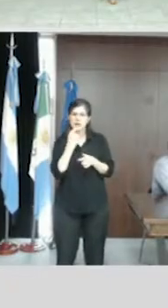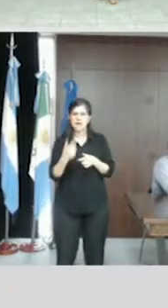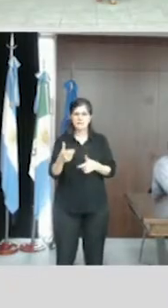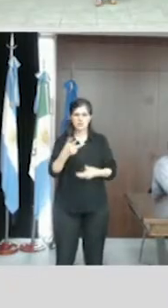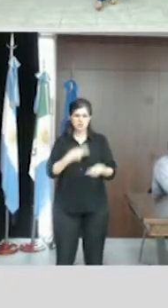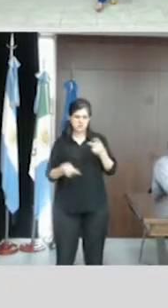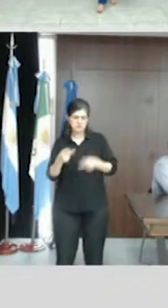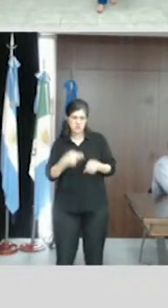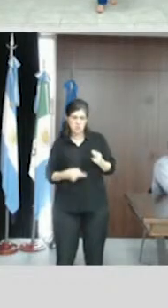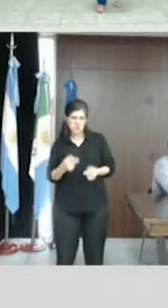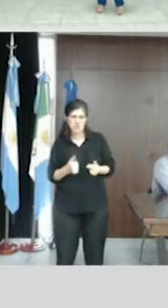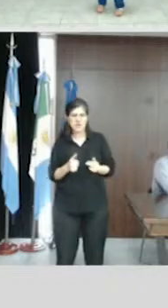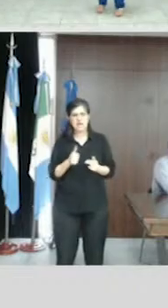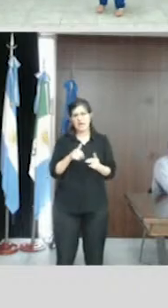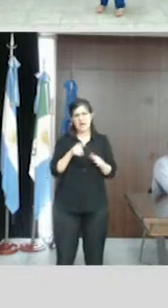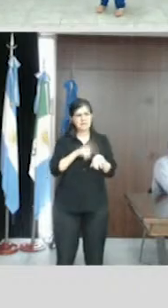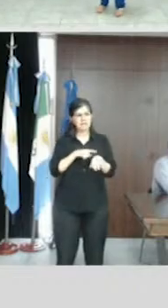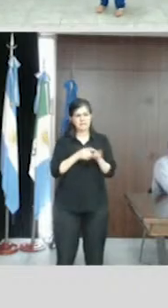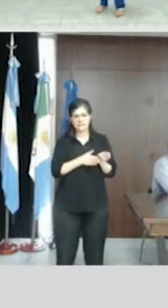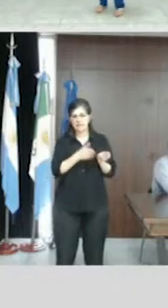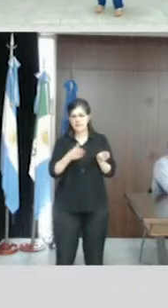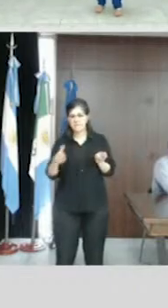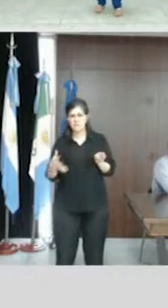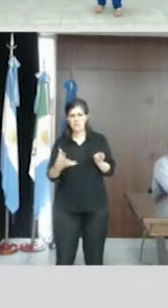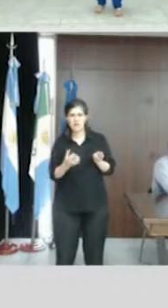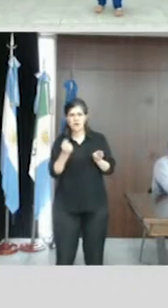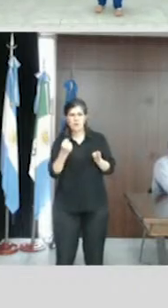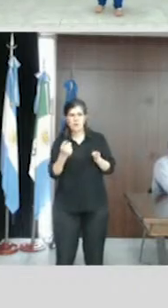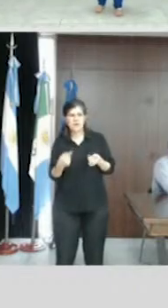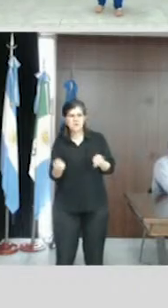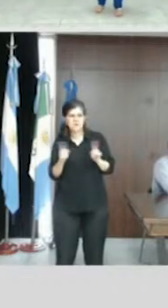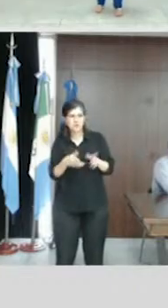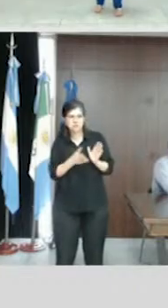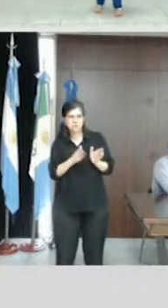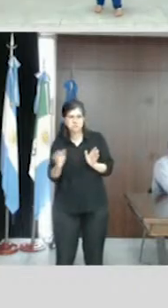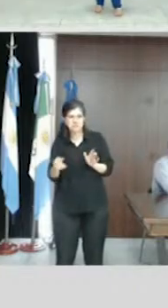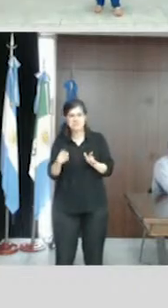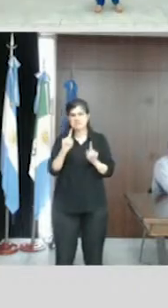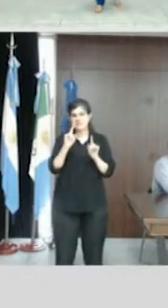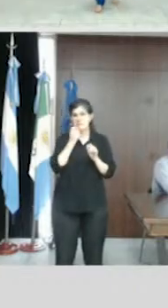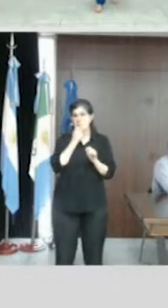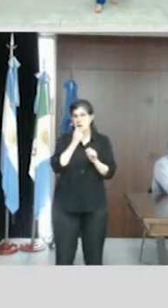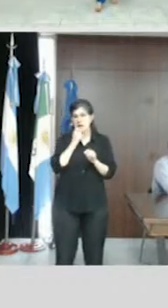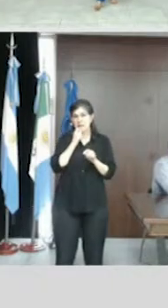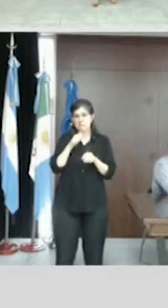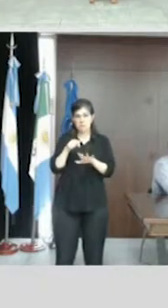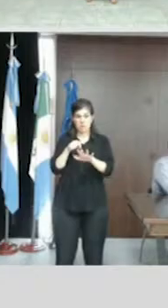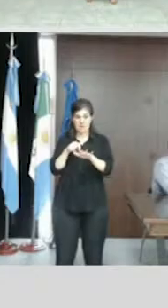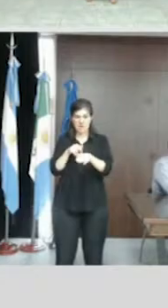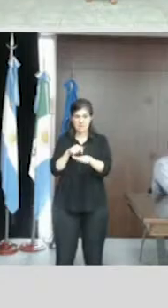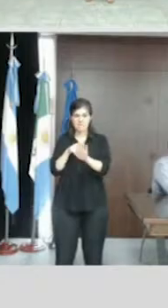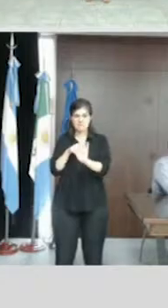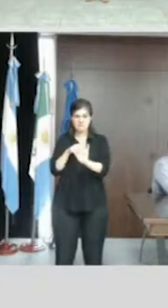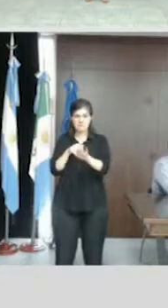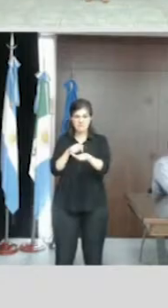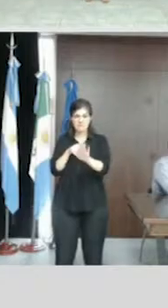y el médico autoriza la flexoextensión de pie, es suficiente. Ese solo movimiento de flexoextensión